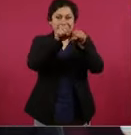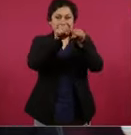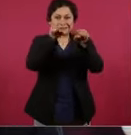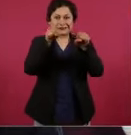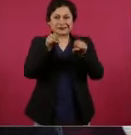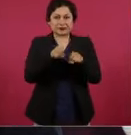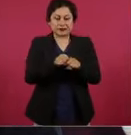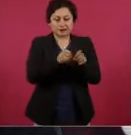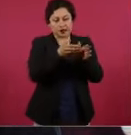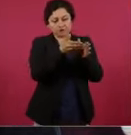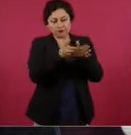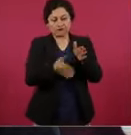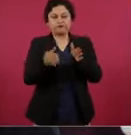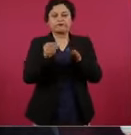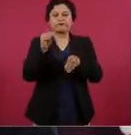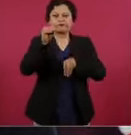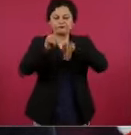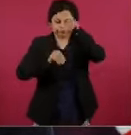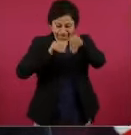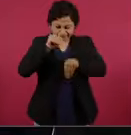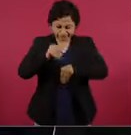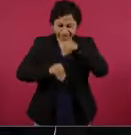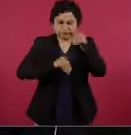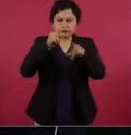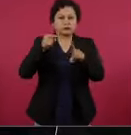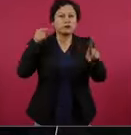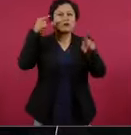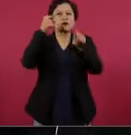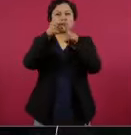en beneficio de todos los mexicanos,